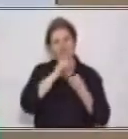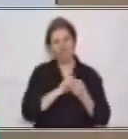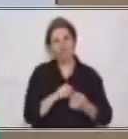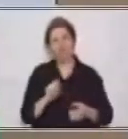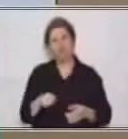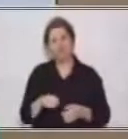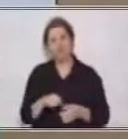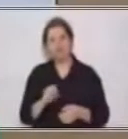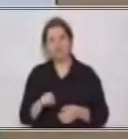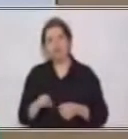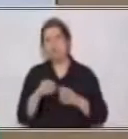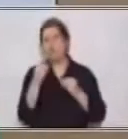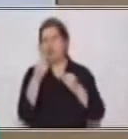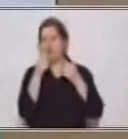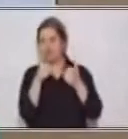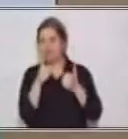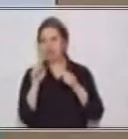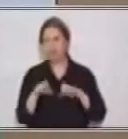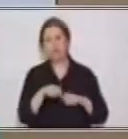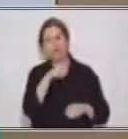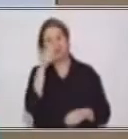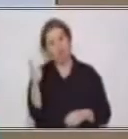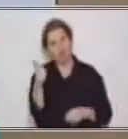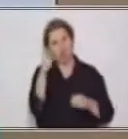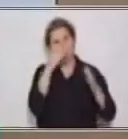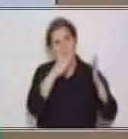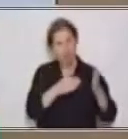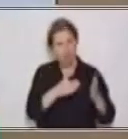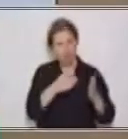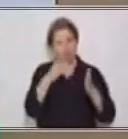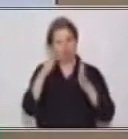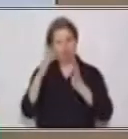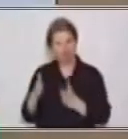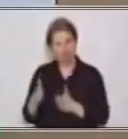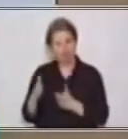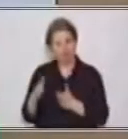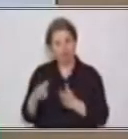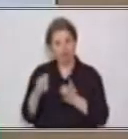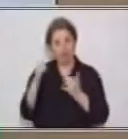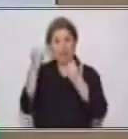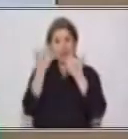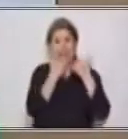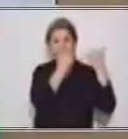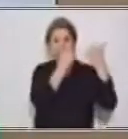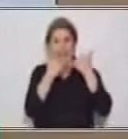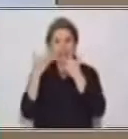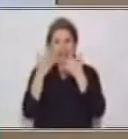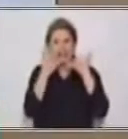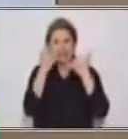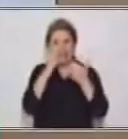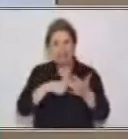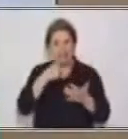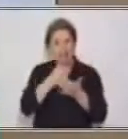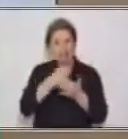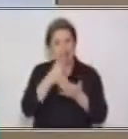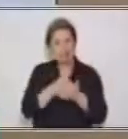Muy bien. Siguiente operación. La sandía valía 10 y gastó 40.